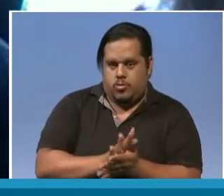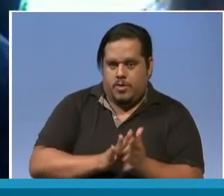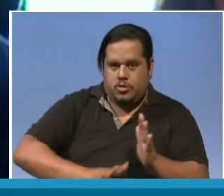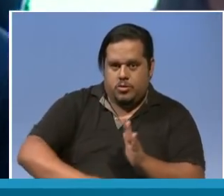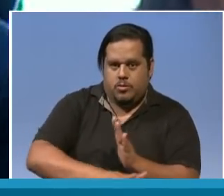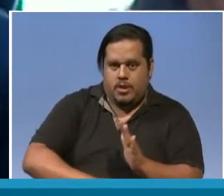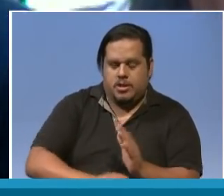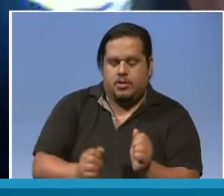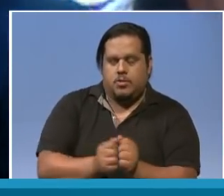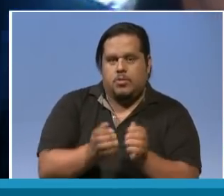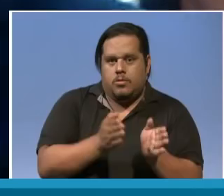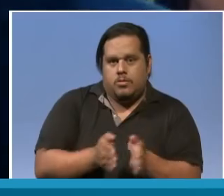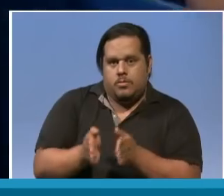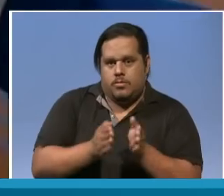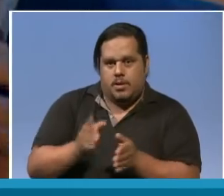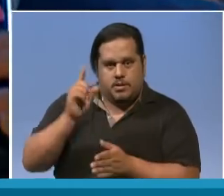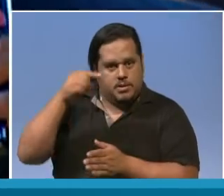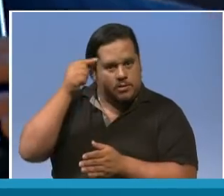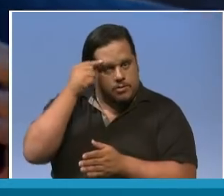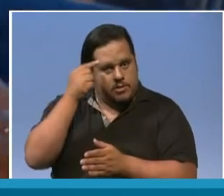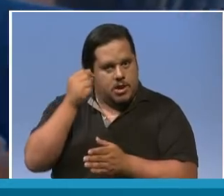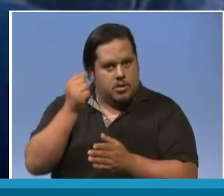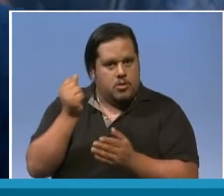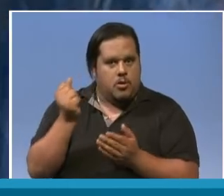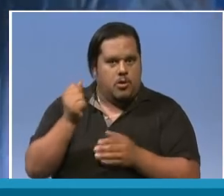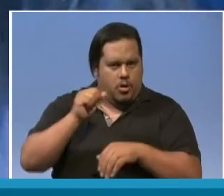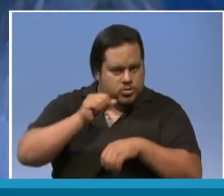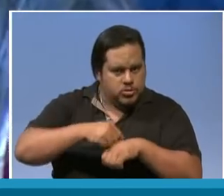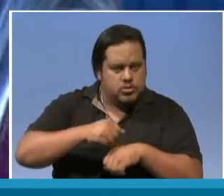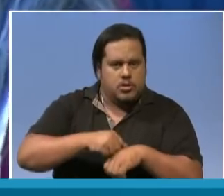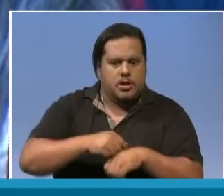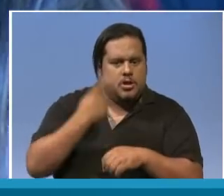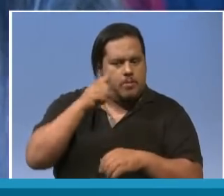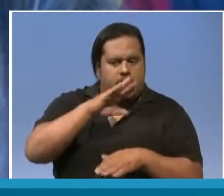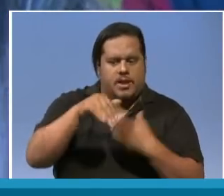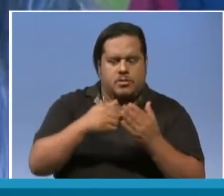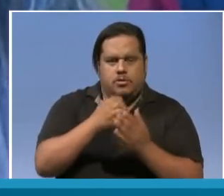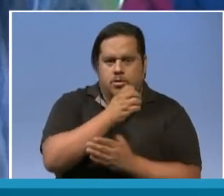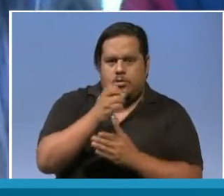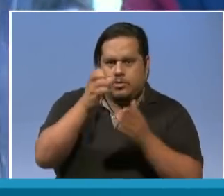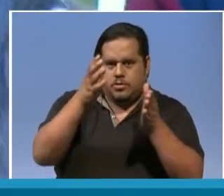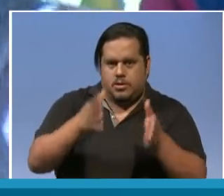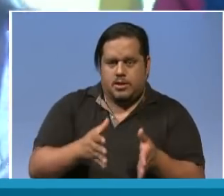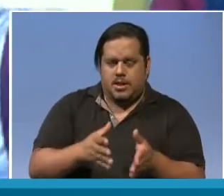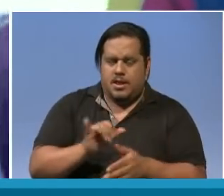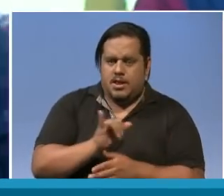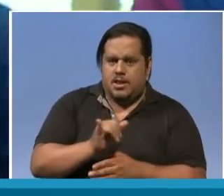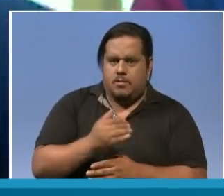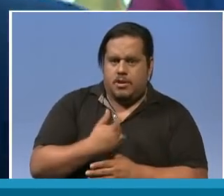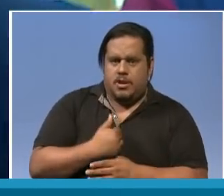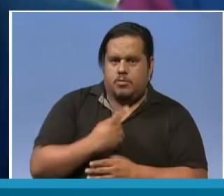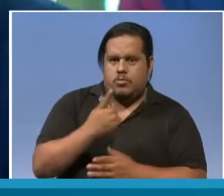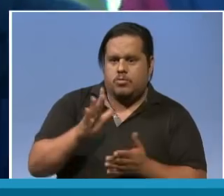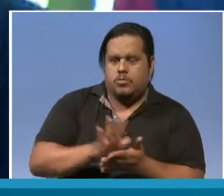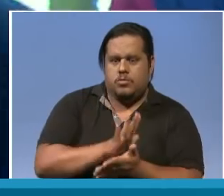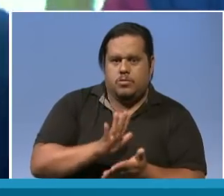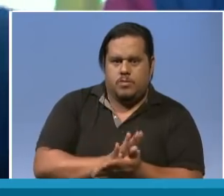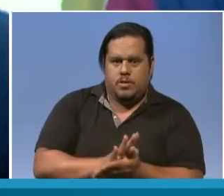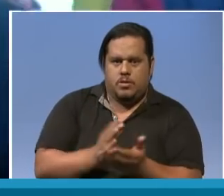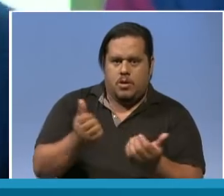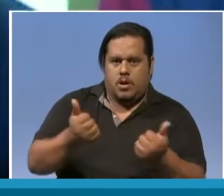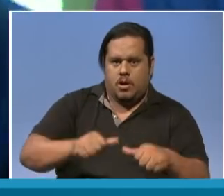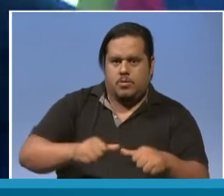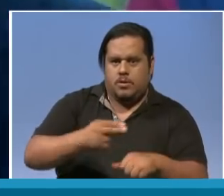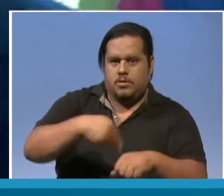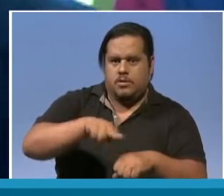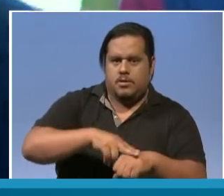de gobierno sólido que presentamos a los costarricenses, también contamos con un documento de acuerdo